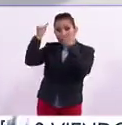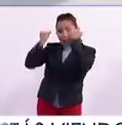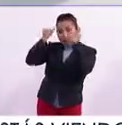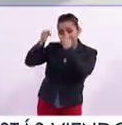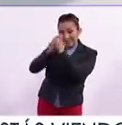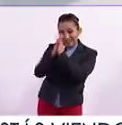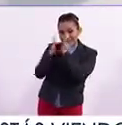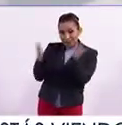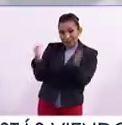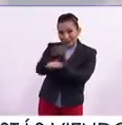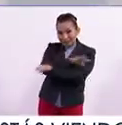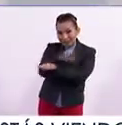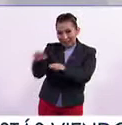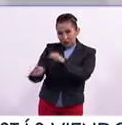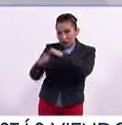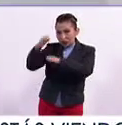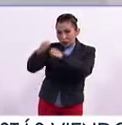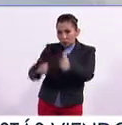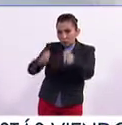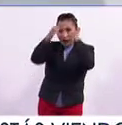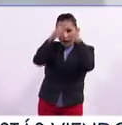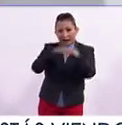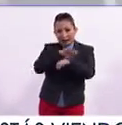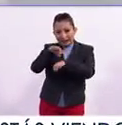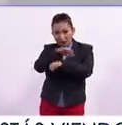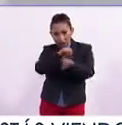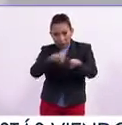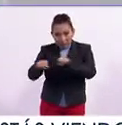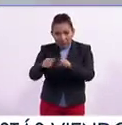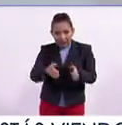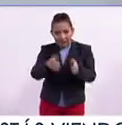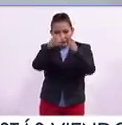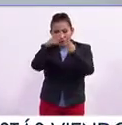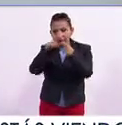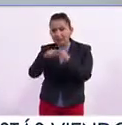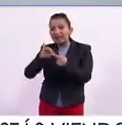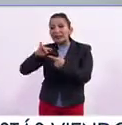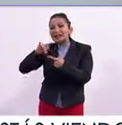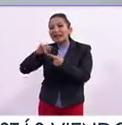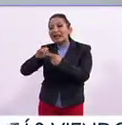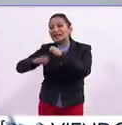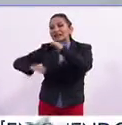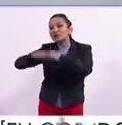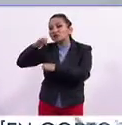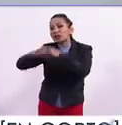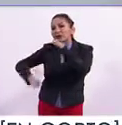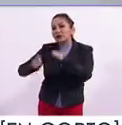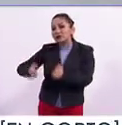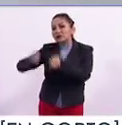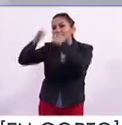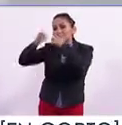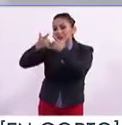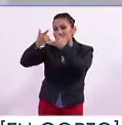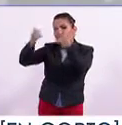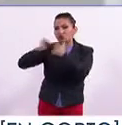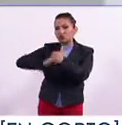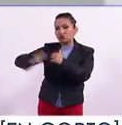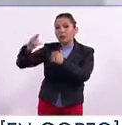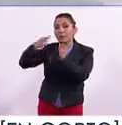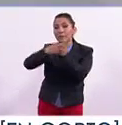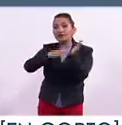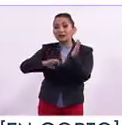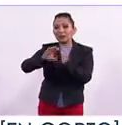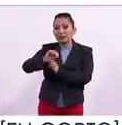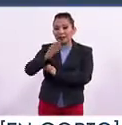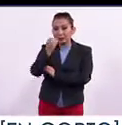los que destaca Diseño sísmico de edificios e Ingeniería estructural de los edificios históricos en 1999.